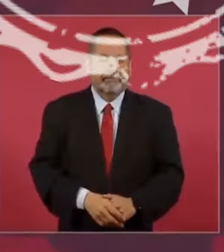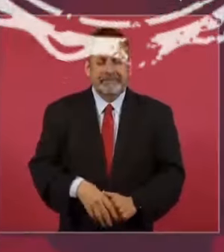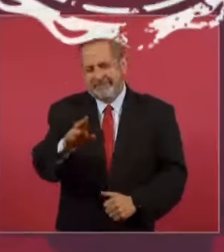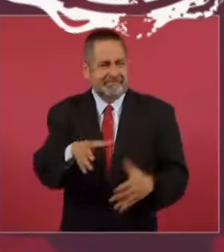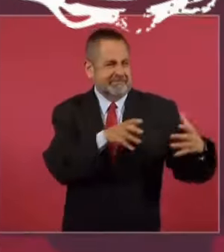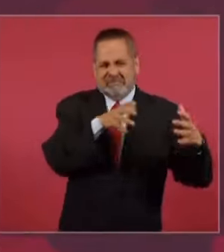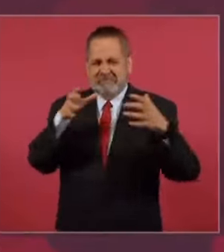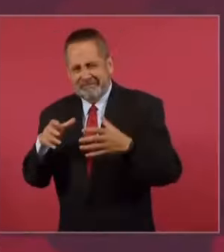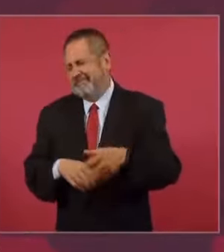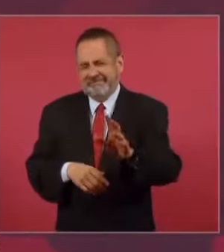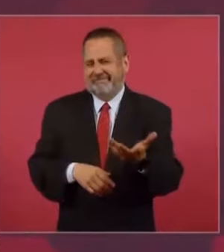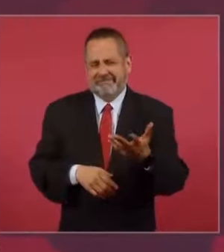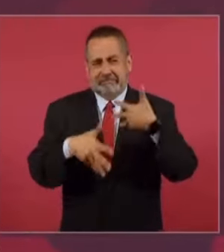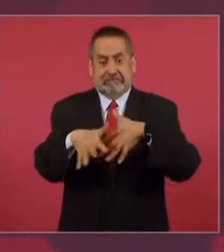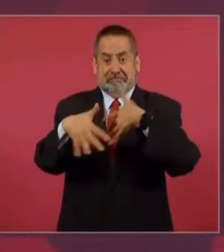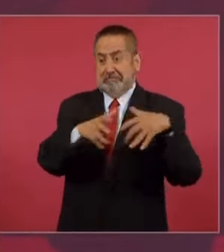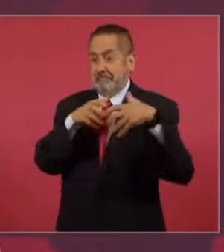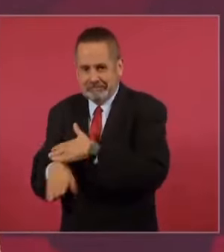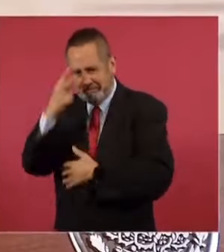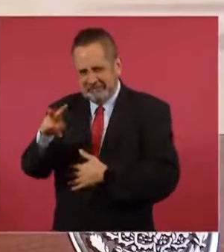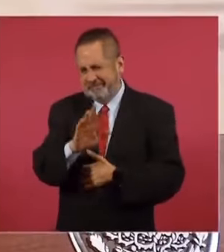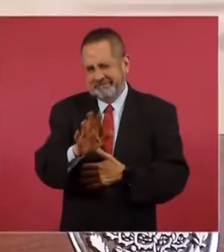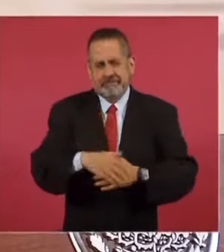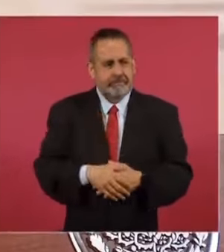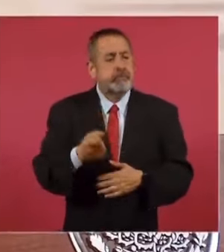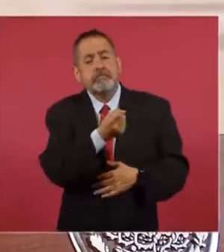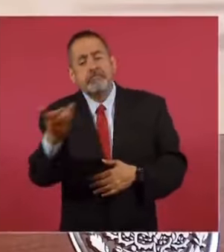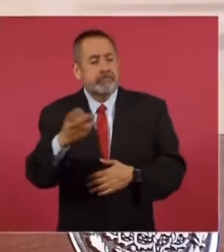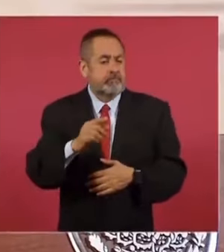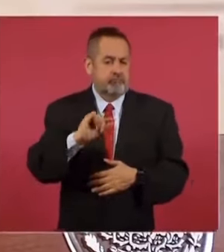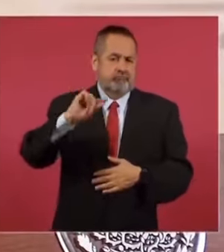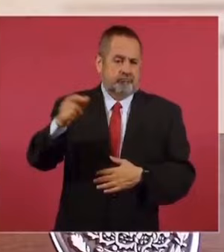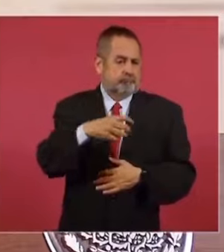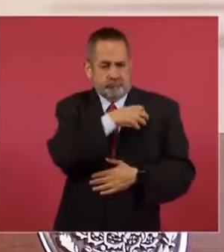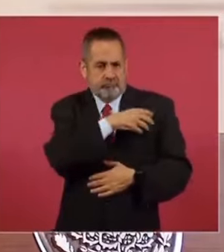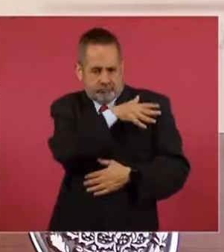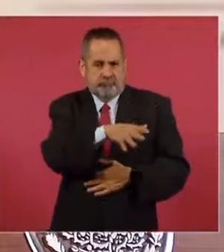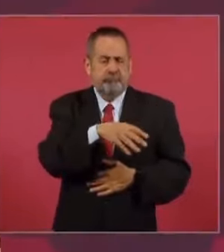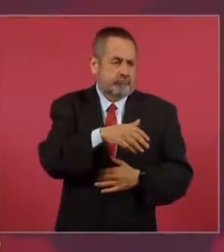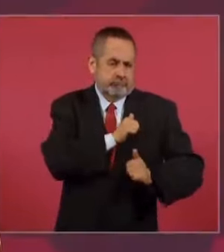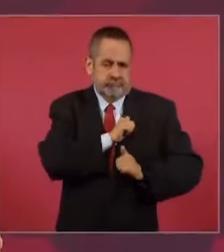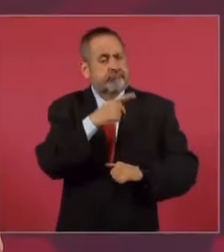Bueno, no son tropas, son oficiales que vienen